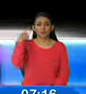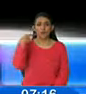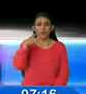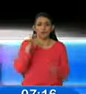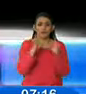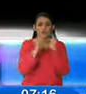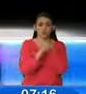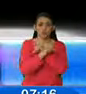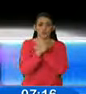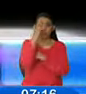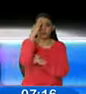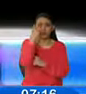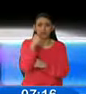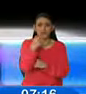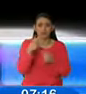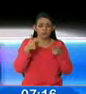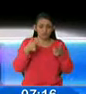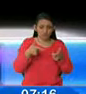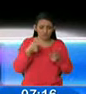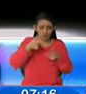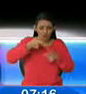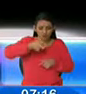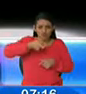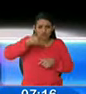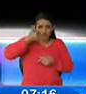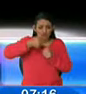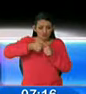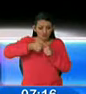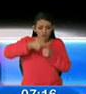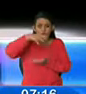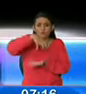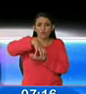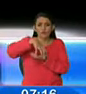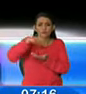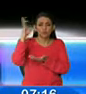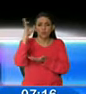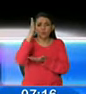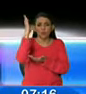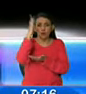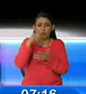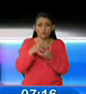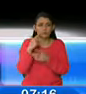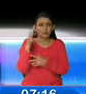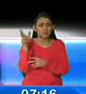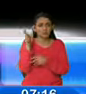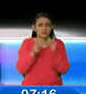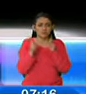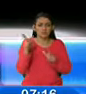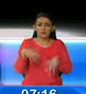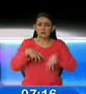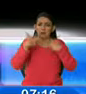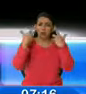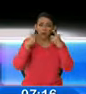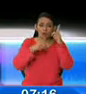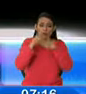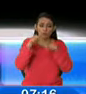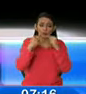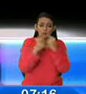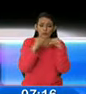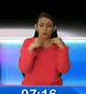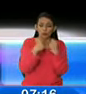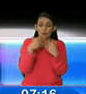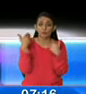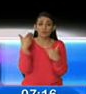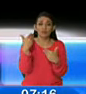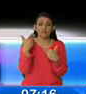Según la policía, fue grabado en un recinto electoral de la provincia de Tungurahua. En este se escucha el descontento de observadores de partidos